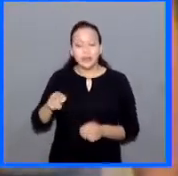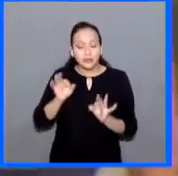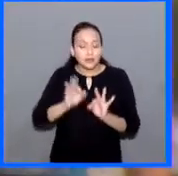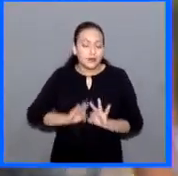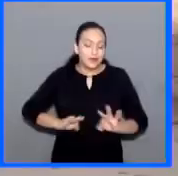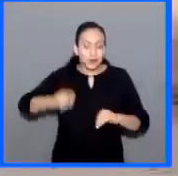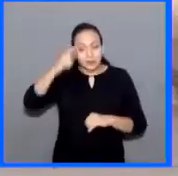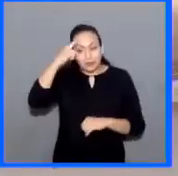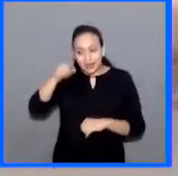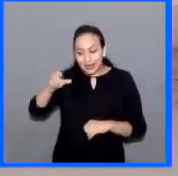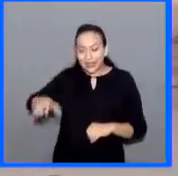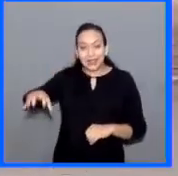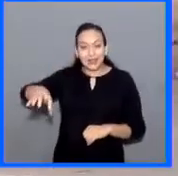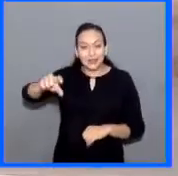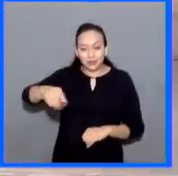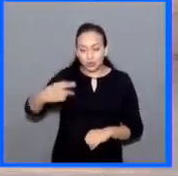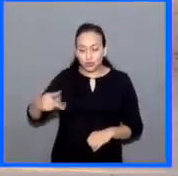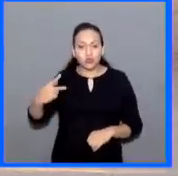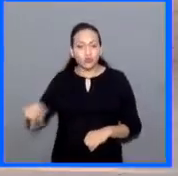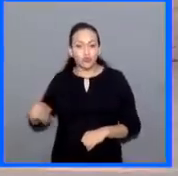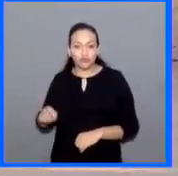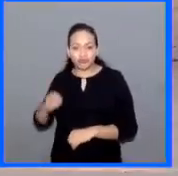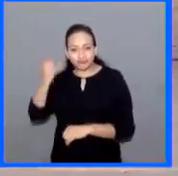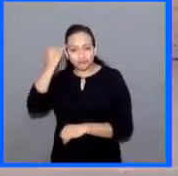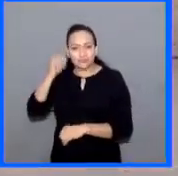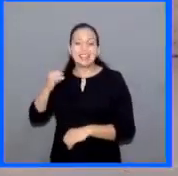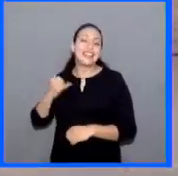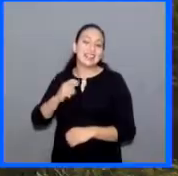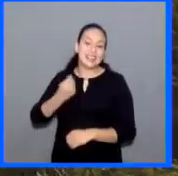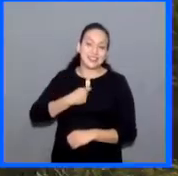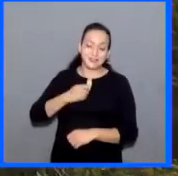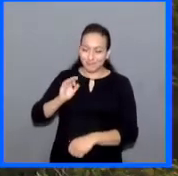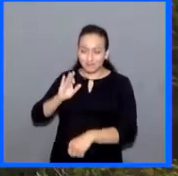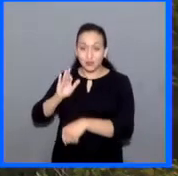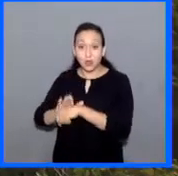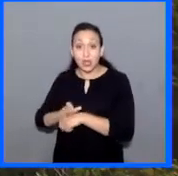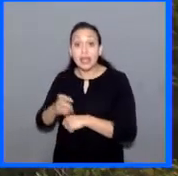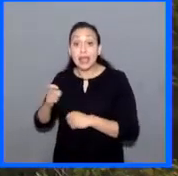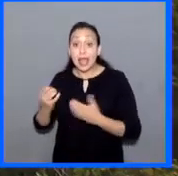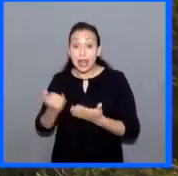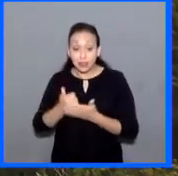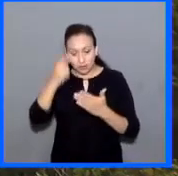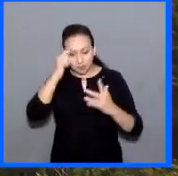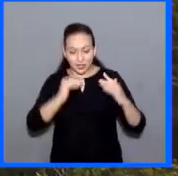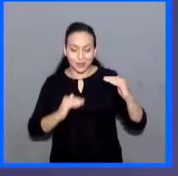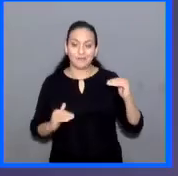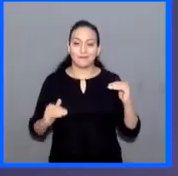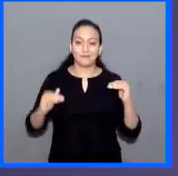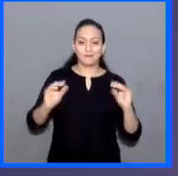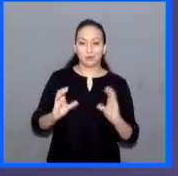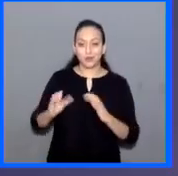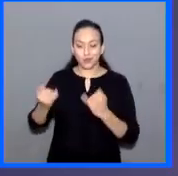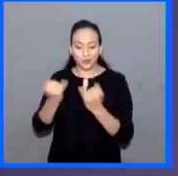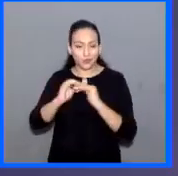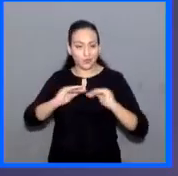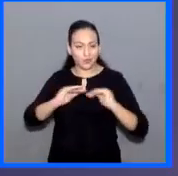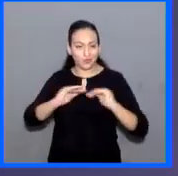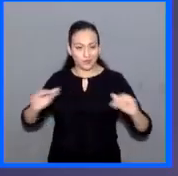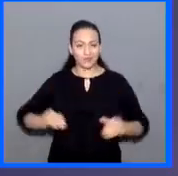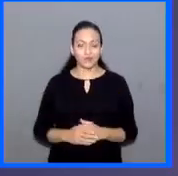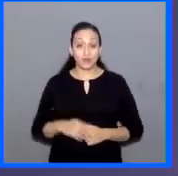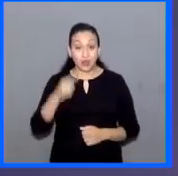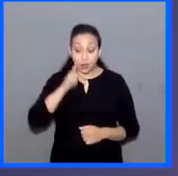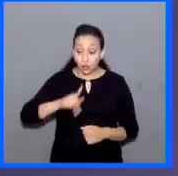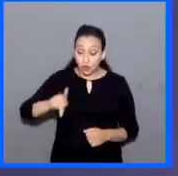la construcción de relaciones más equitativas entre el Estado y las comunidades, señaló. Los pueblos y comunidades